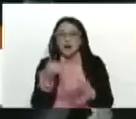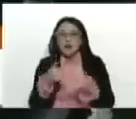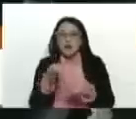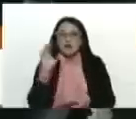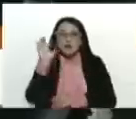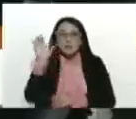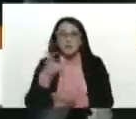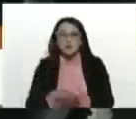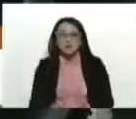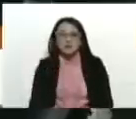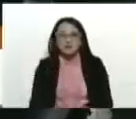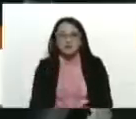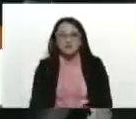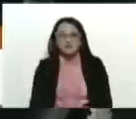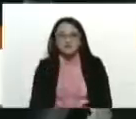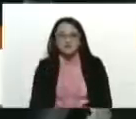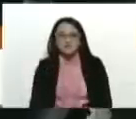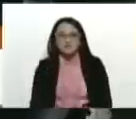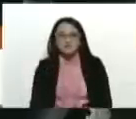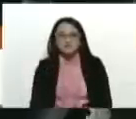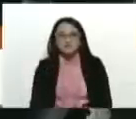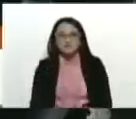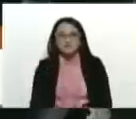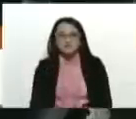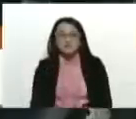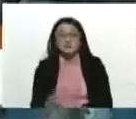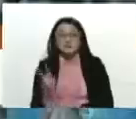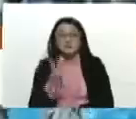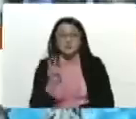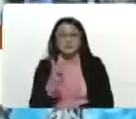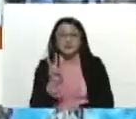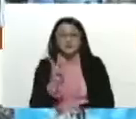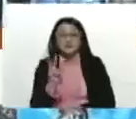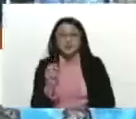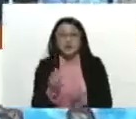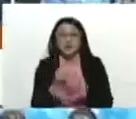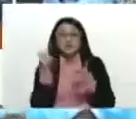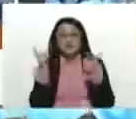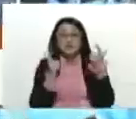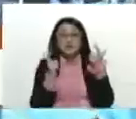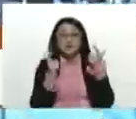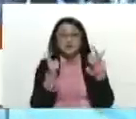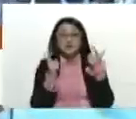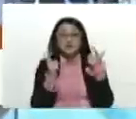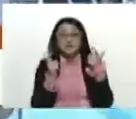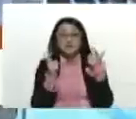patria y Venezuela con Chávez